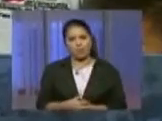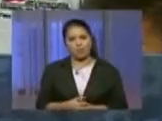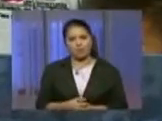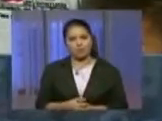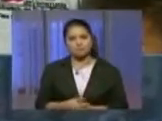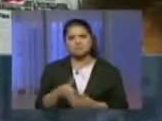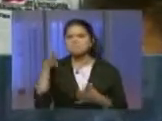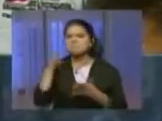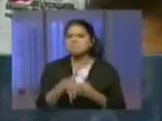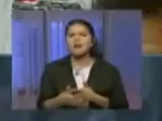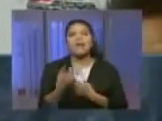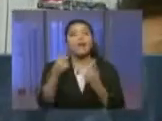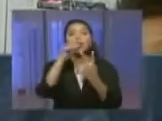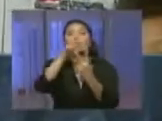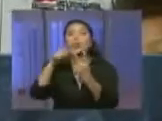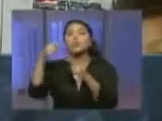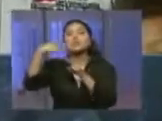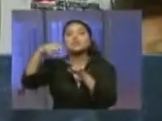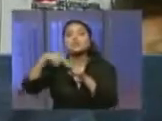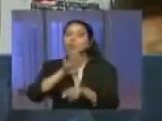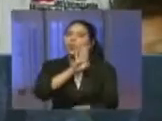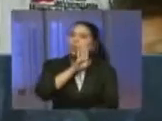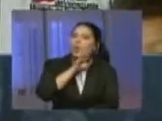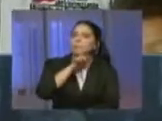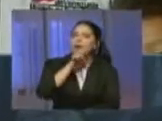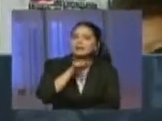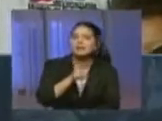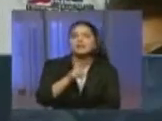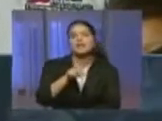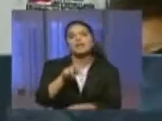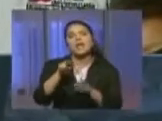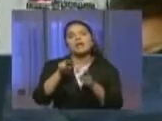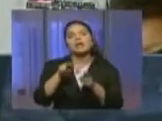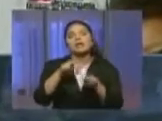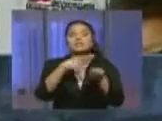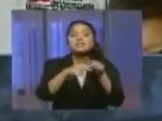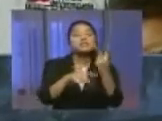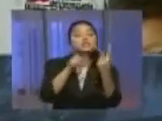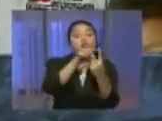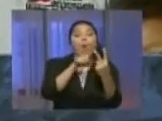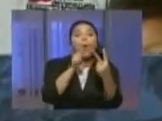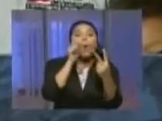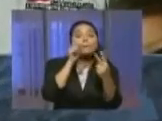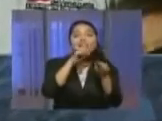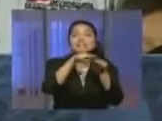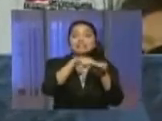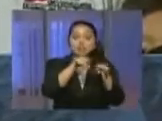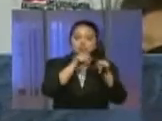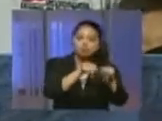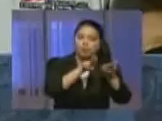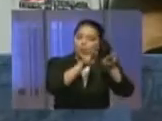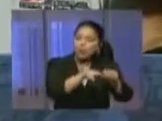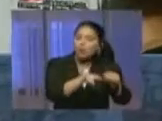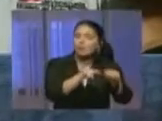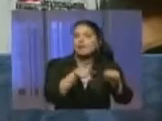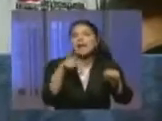que los dos niños duerman allí y la niña duerme en su otro cuarto etcétera